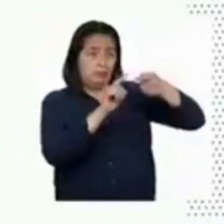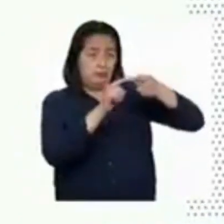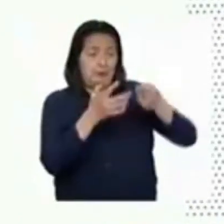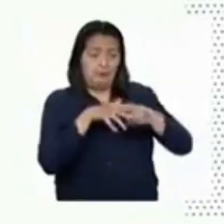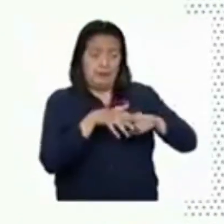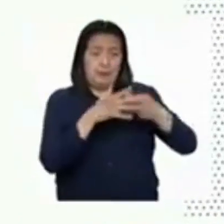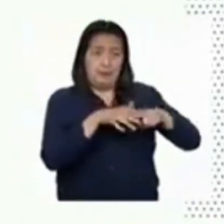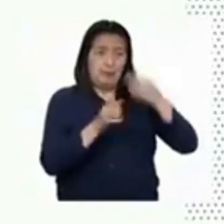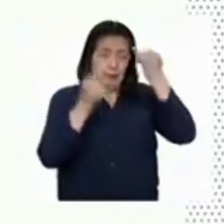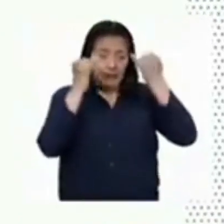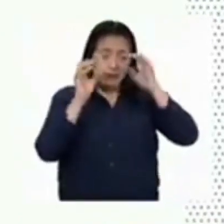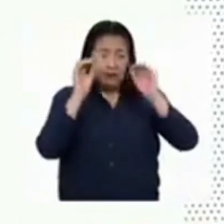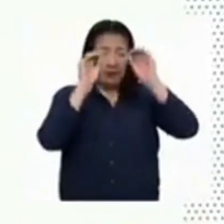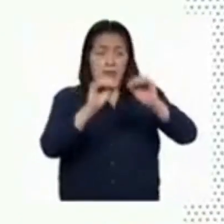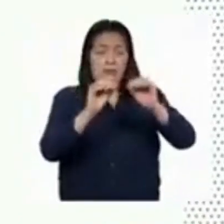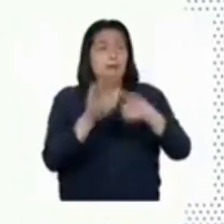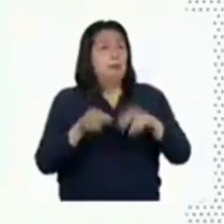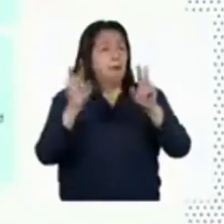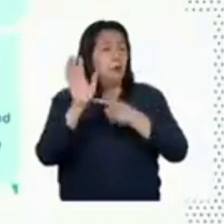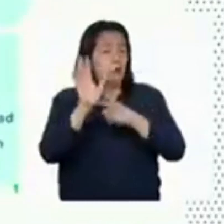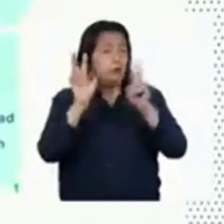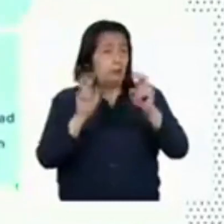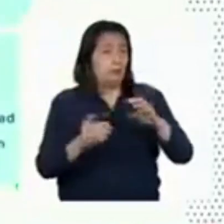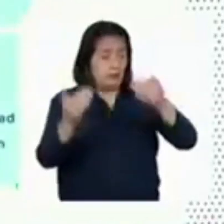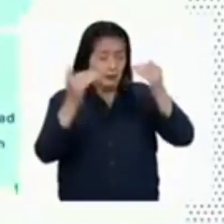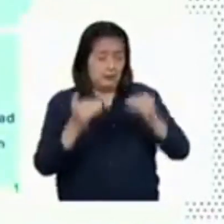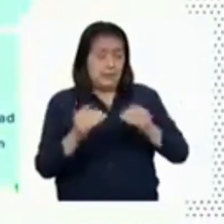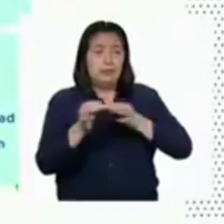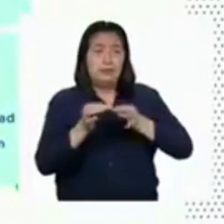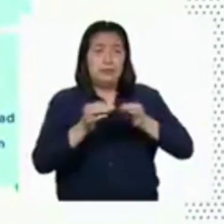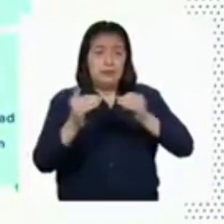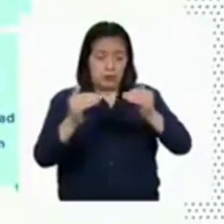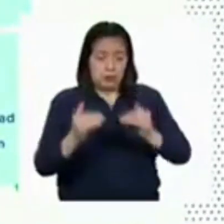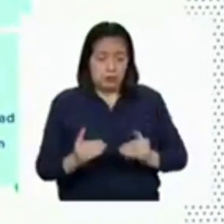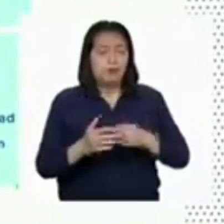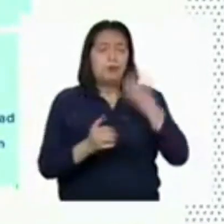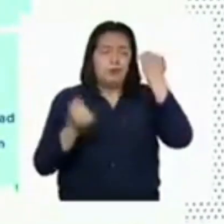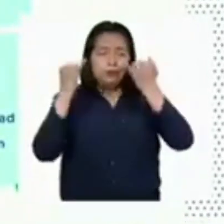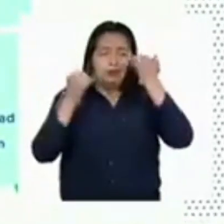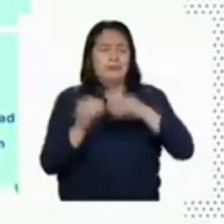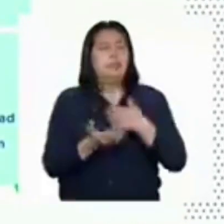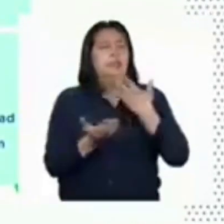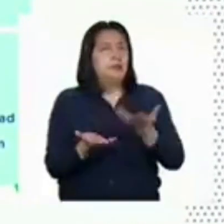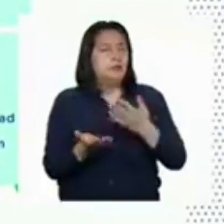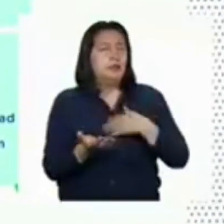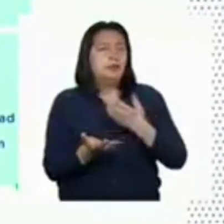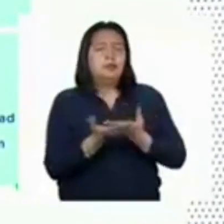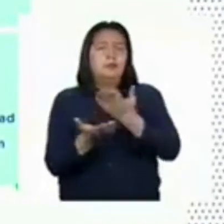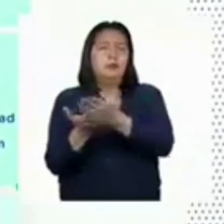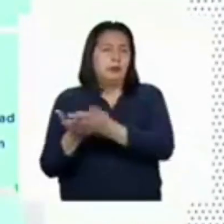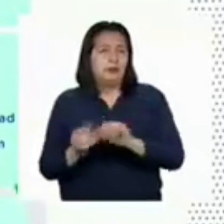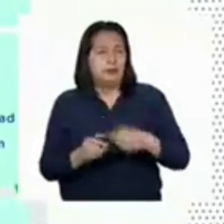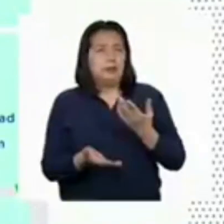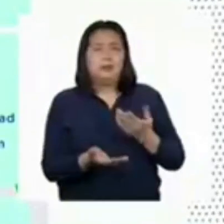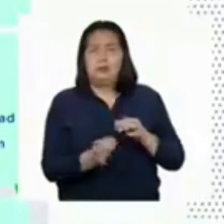anotaremos las ideas para presentar el tema y la situación. En el desarrollo, anotaremos las ideas de nuestra propuesta y los